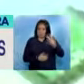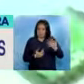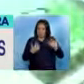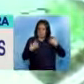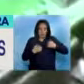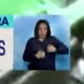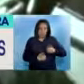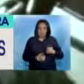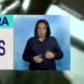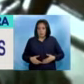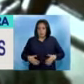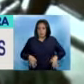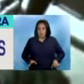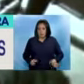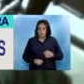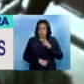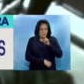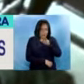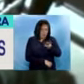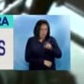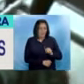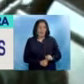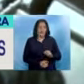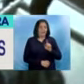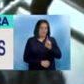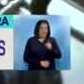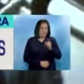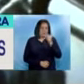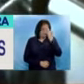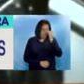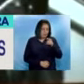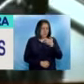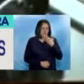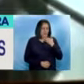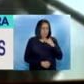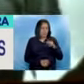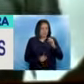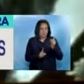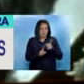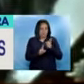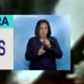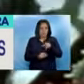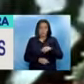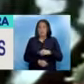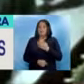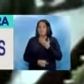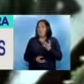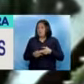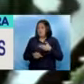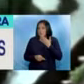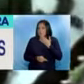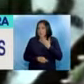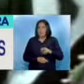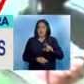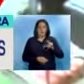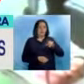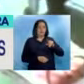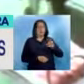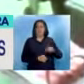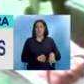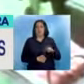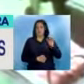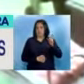bolso. Siguen cada movimiento porque ya la habían identificado, la conocían como la regia y es la cabecilla de una banda de